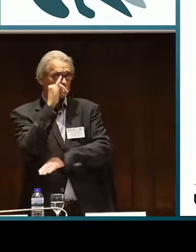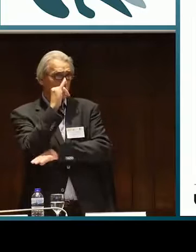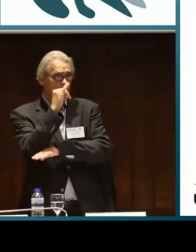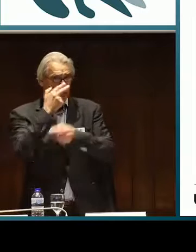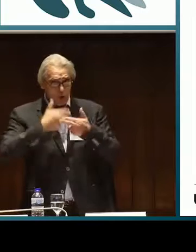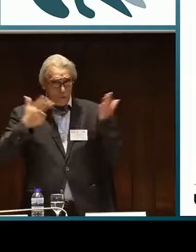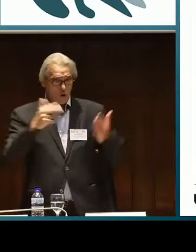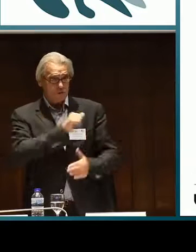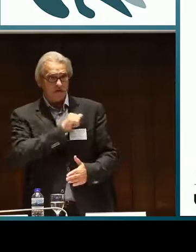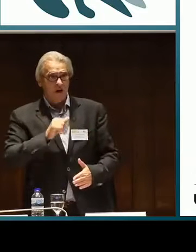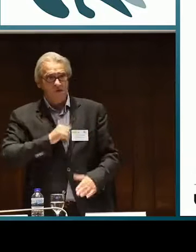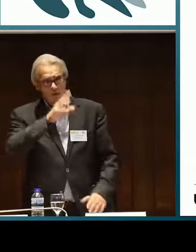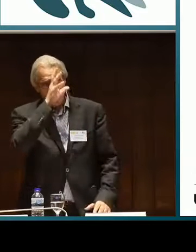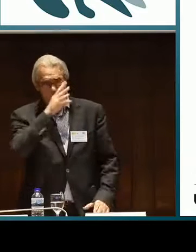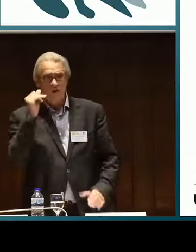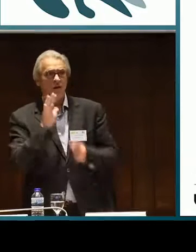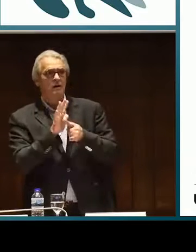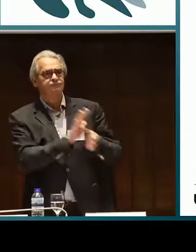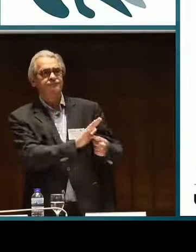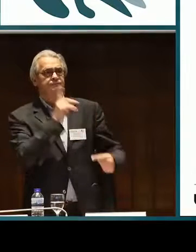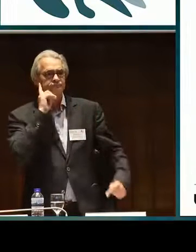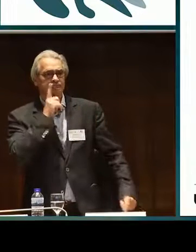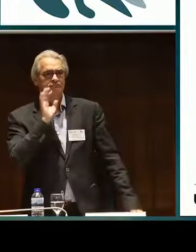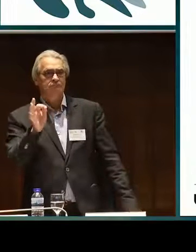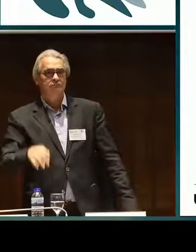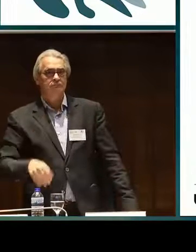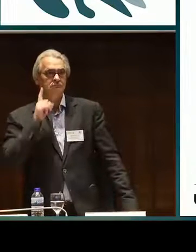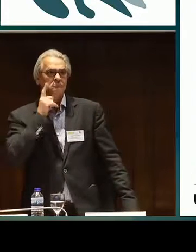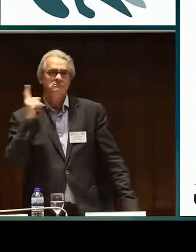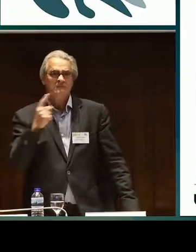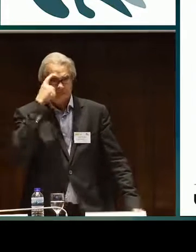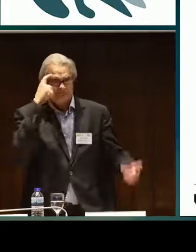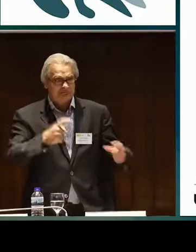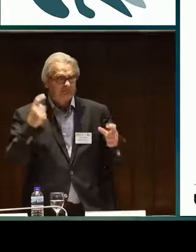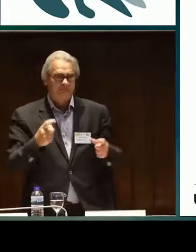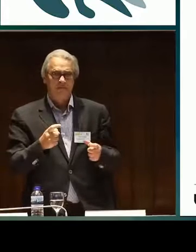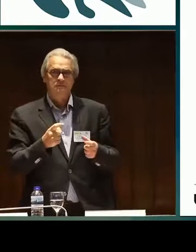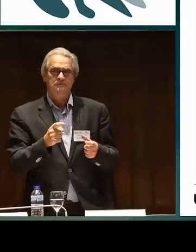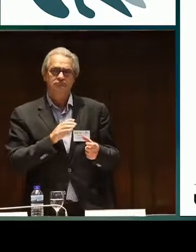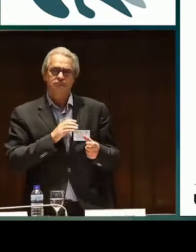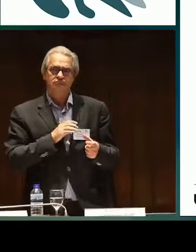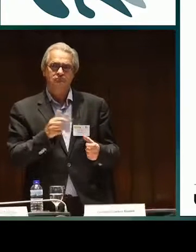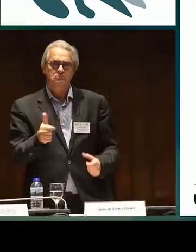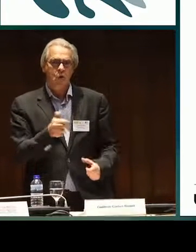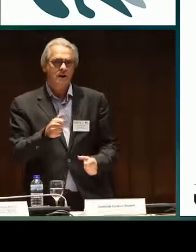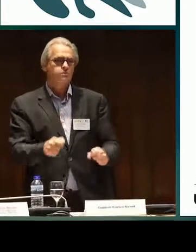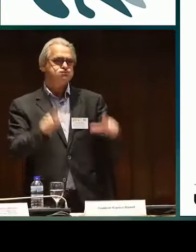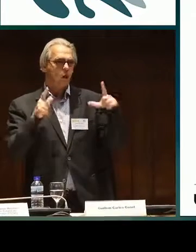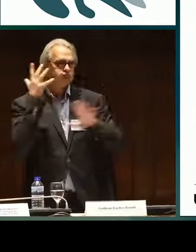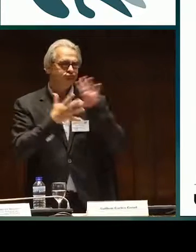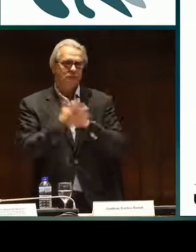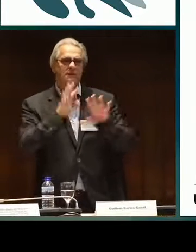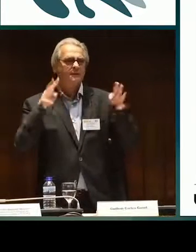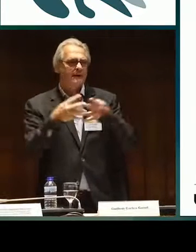En el ámbito político, institucional, público y privado, se olvida muchas veces de la figura de la persona sorda,